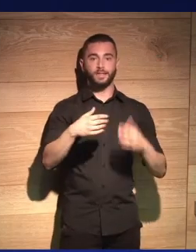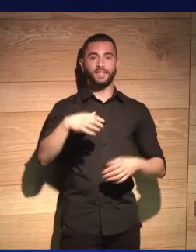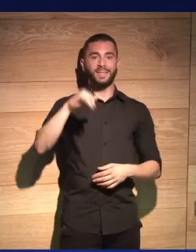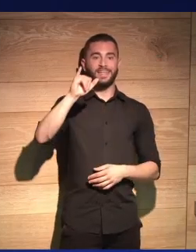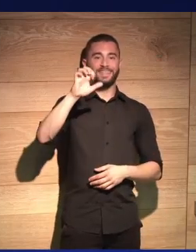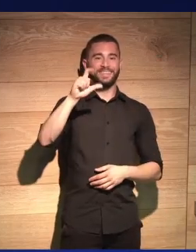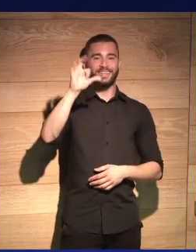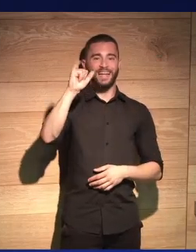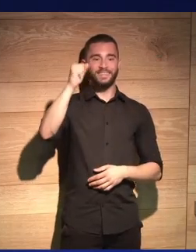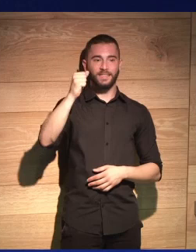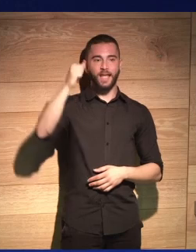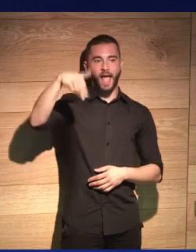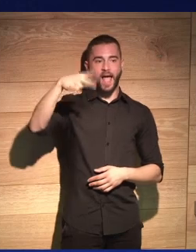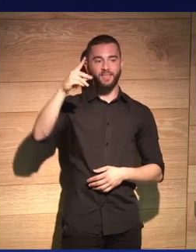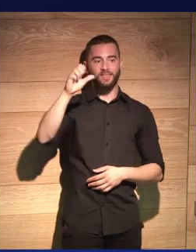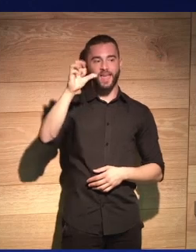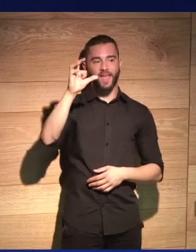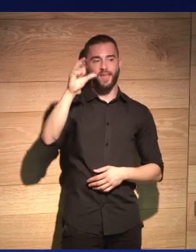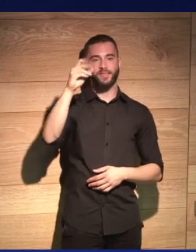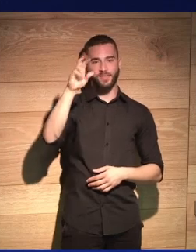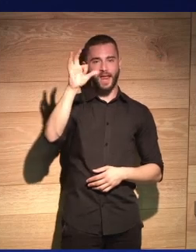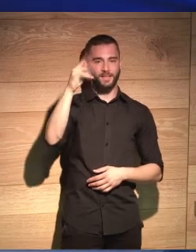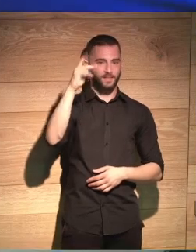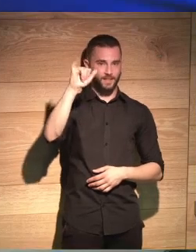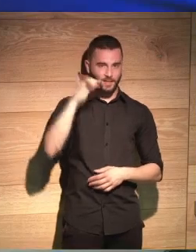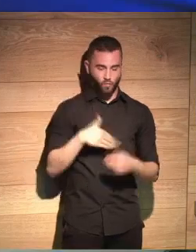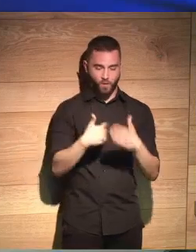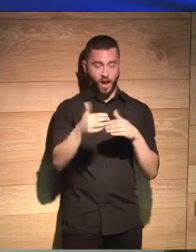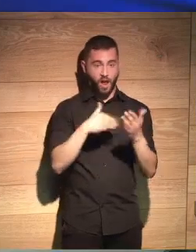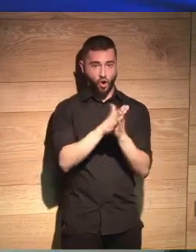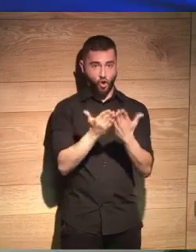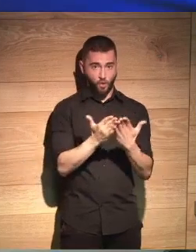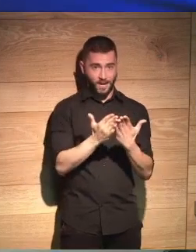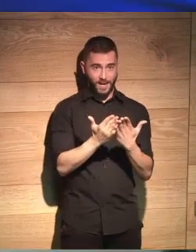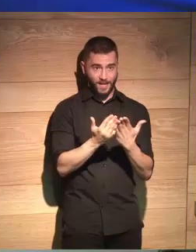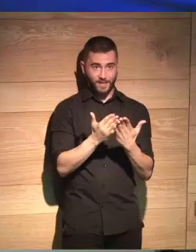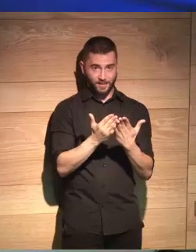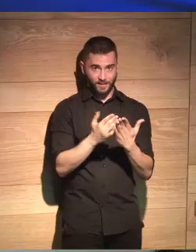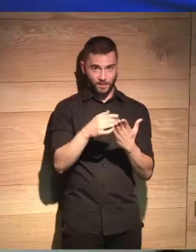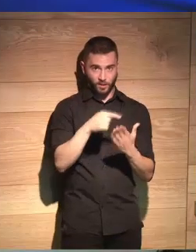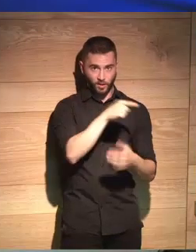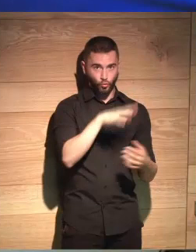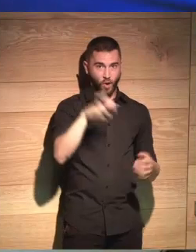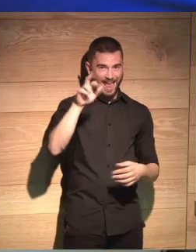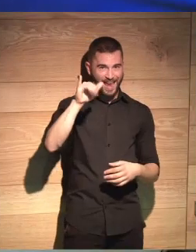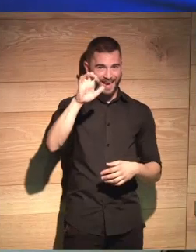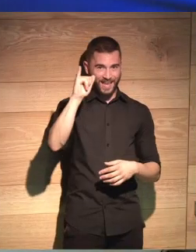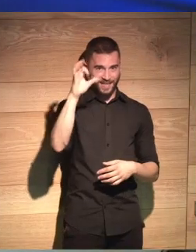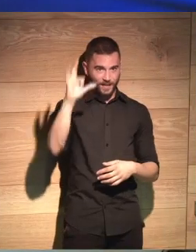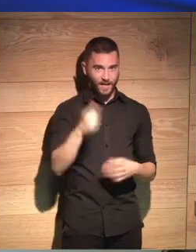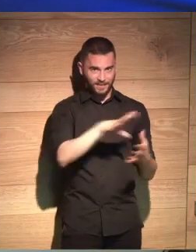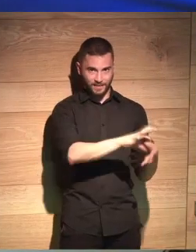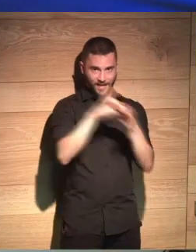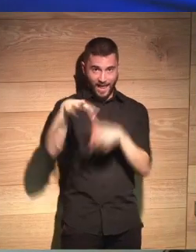Andrzejewski. Y es una de las obras que utilizas como fuente en las elegías, ¿no? Está presente, sí. Están citados